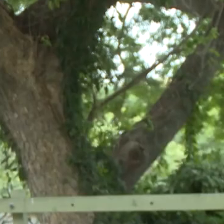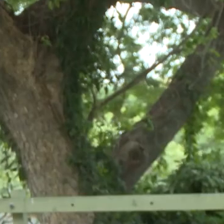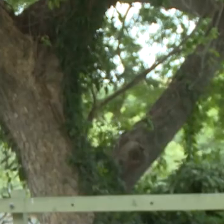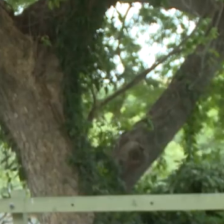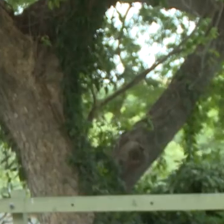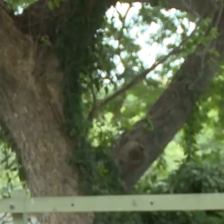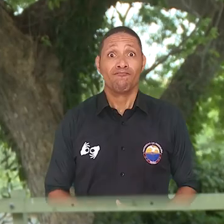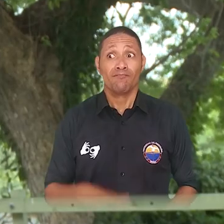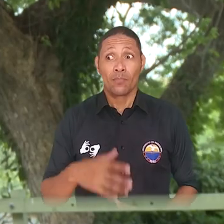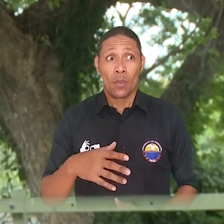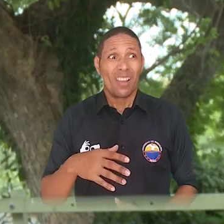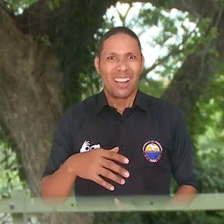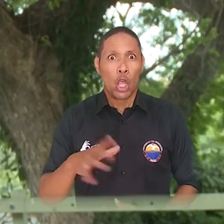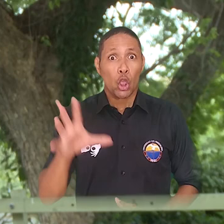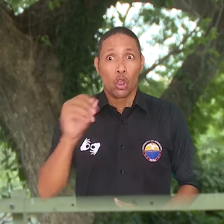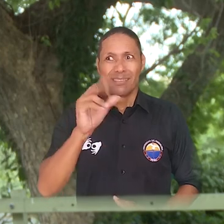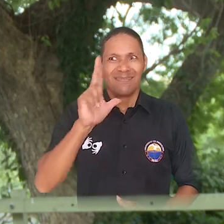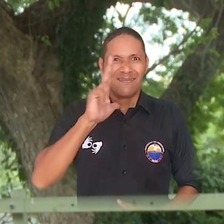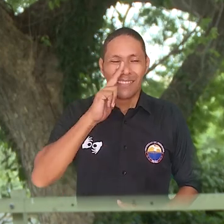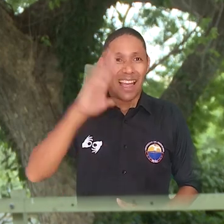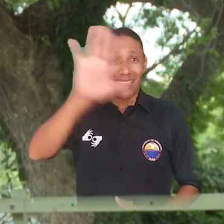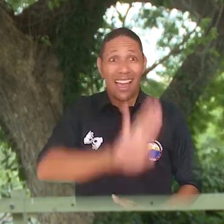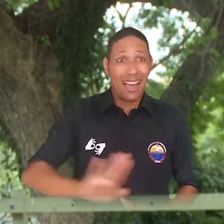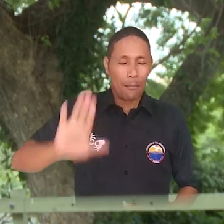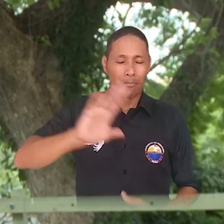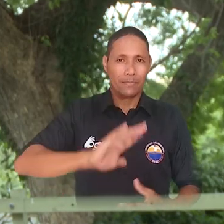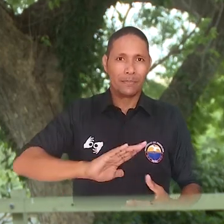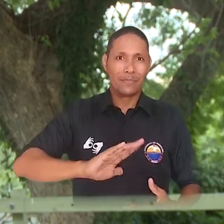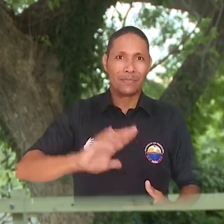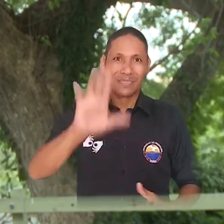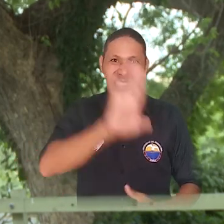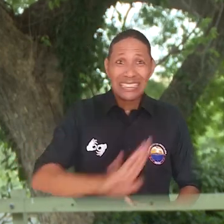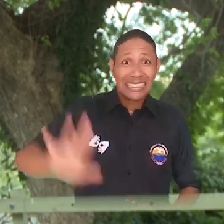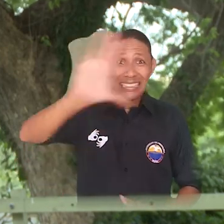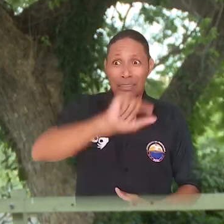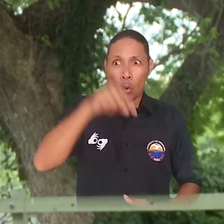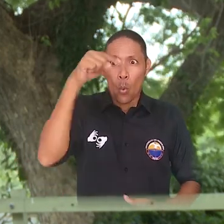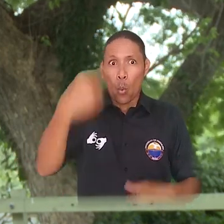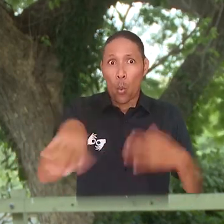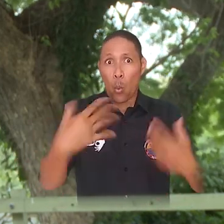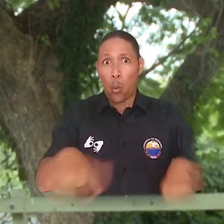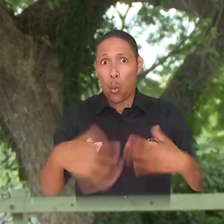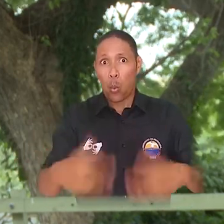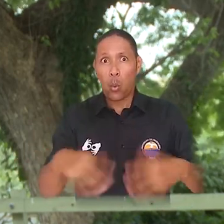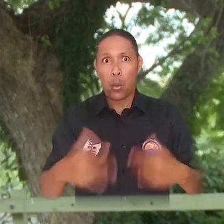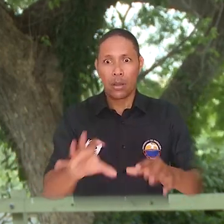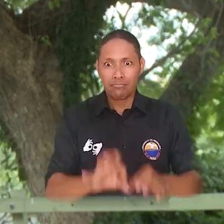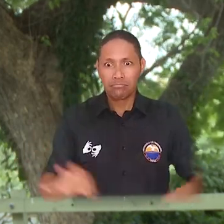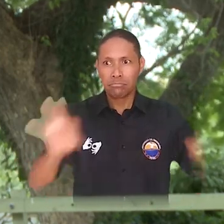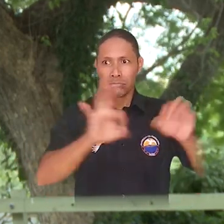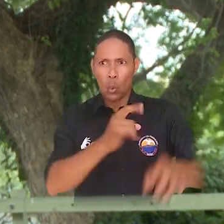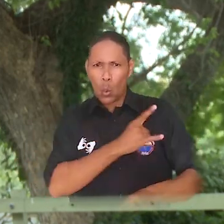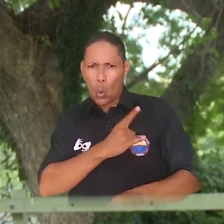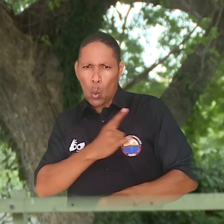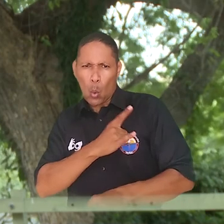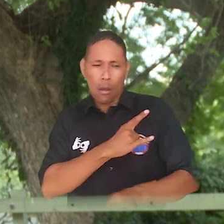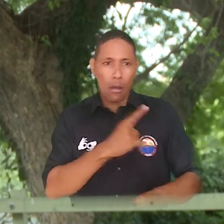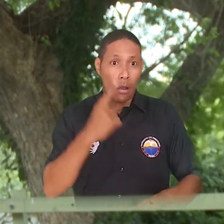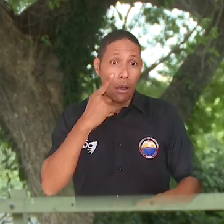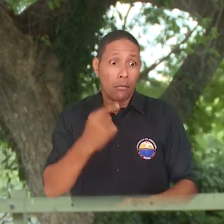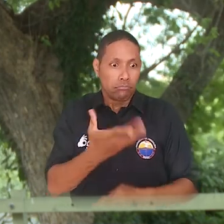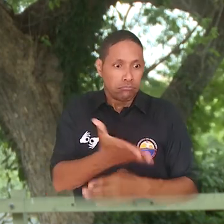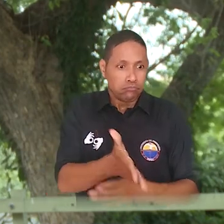Las instituciones de educación superior del departamento presentaron ante el Comité Universidad Empresa Estado, CUE, sus